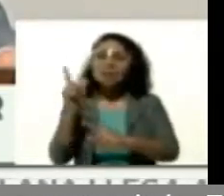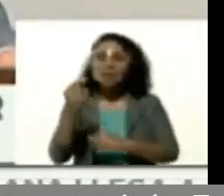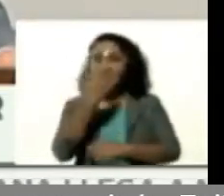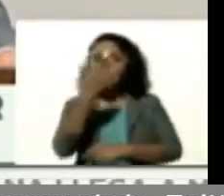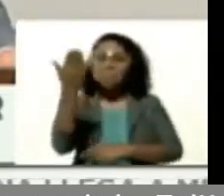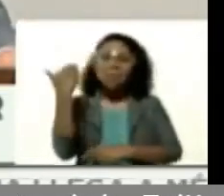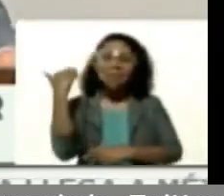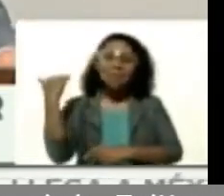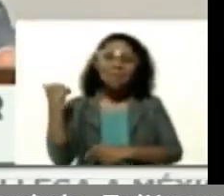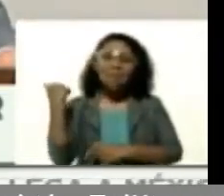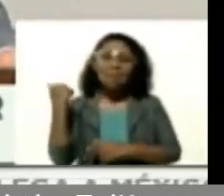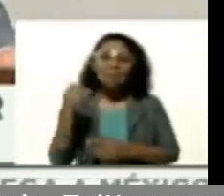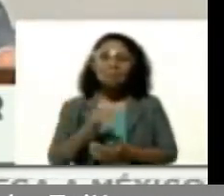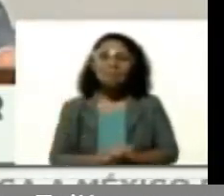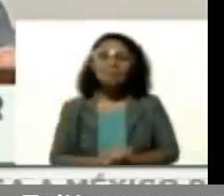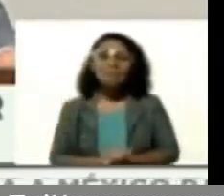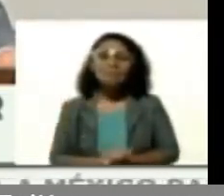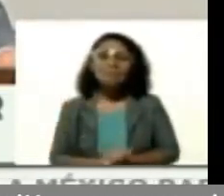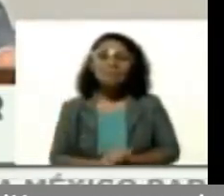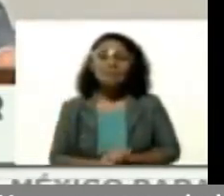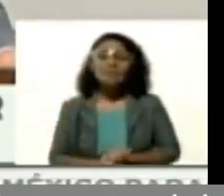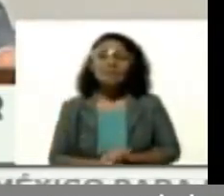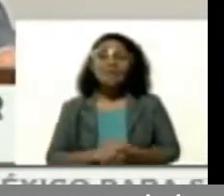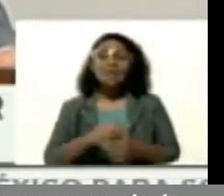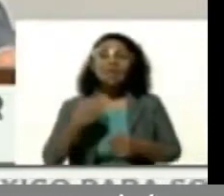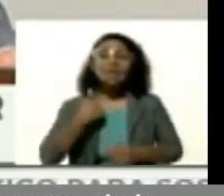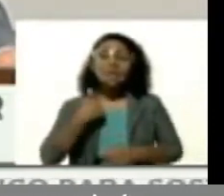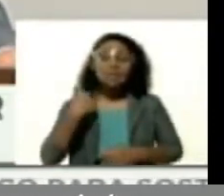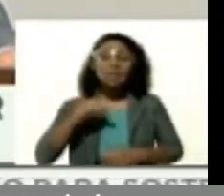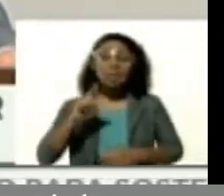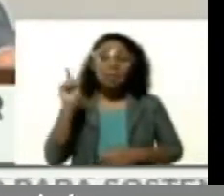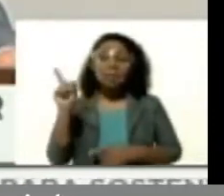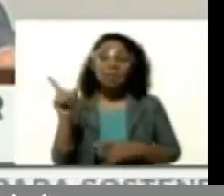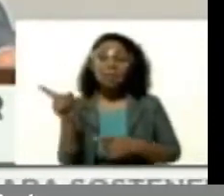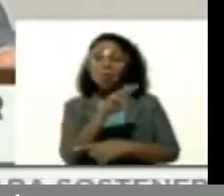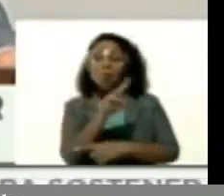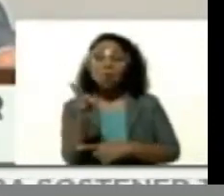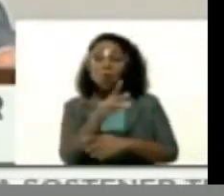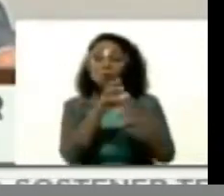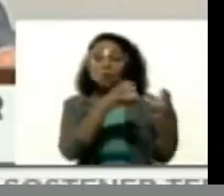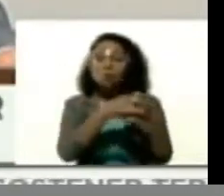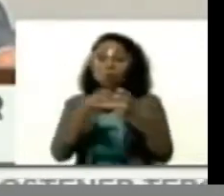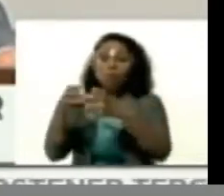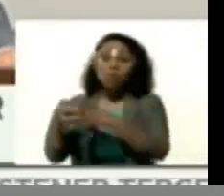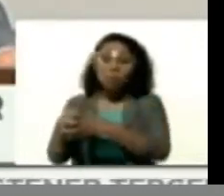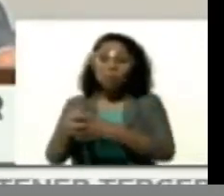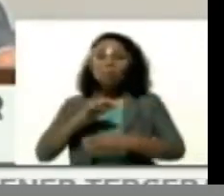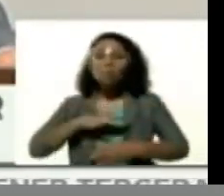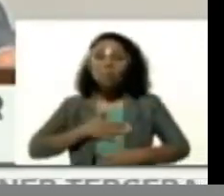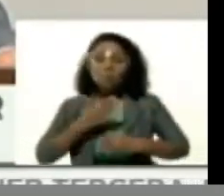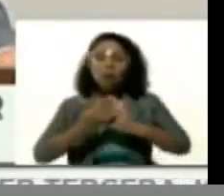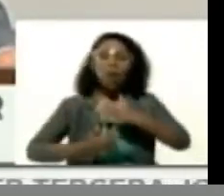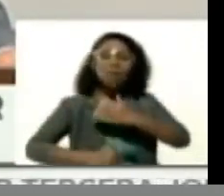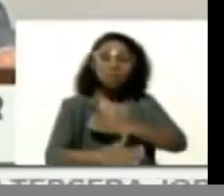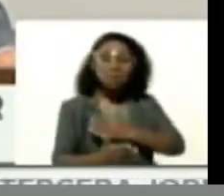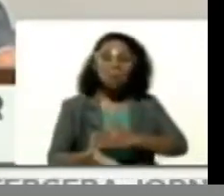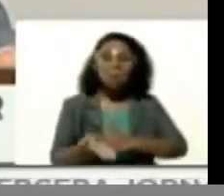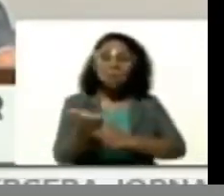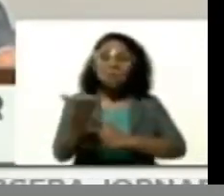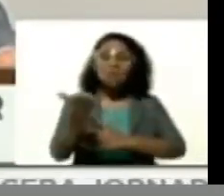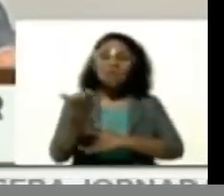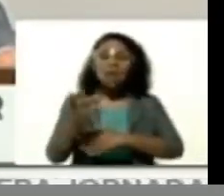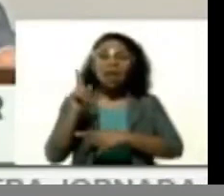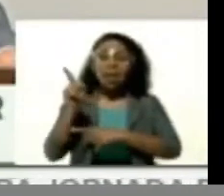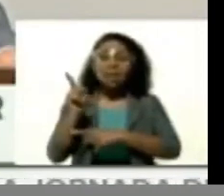pasadas y tenemos la expectativa de que las partes puedan lograr avances importantes